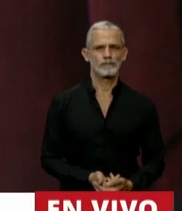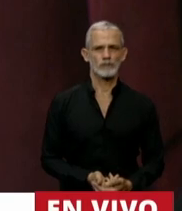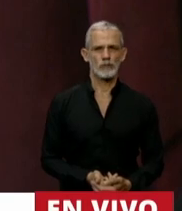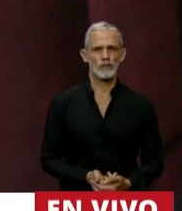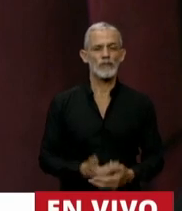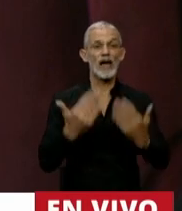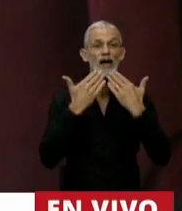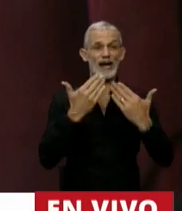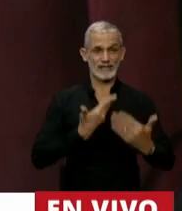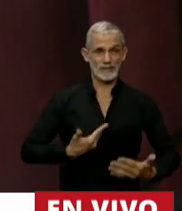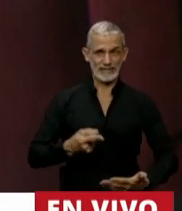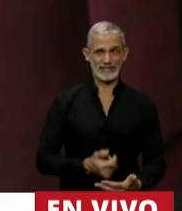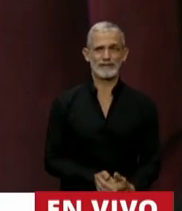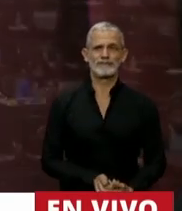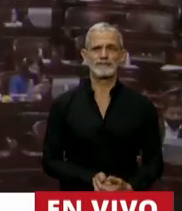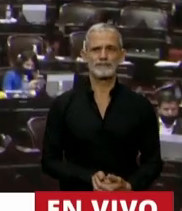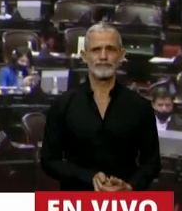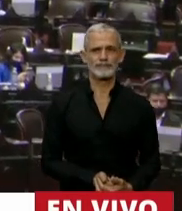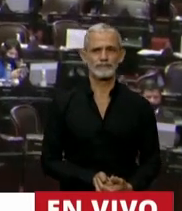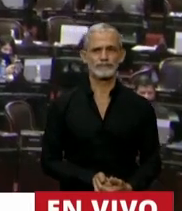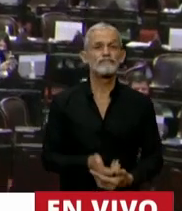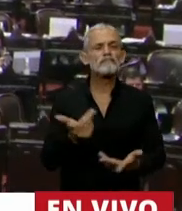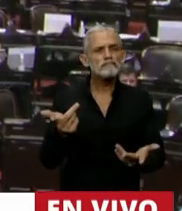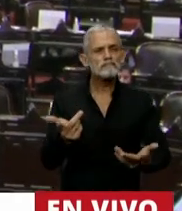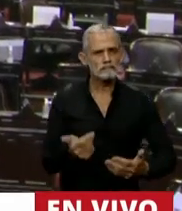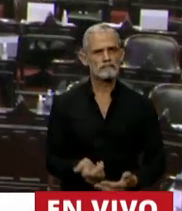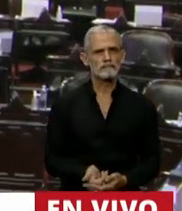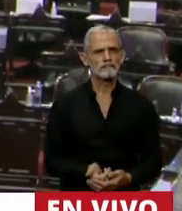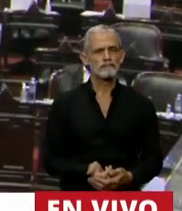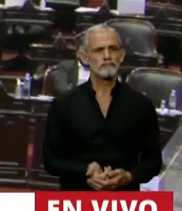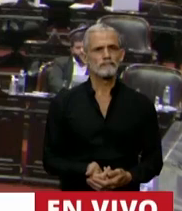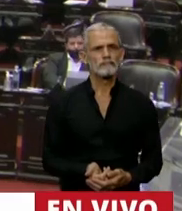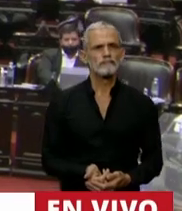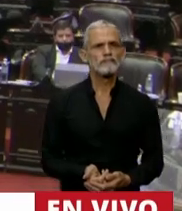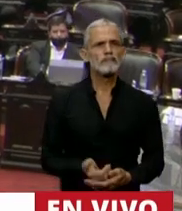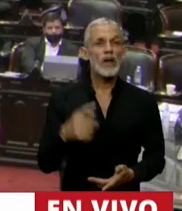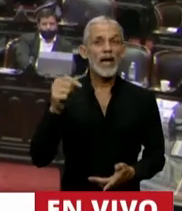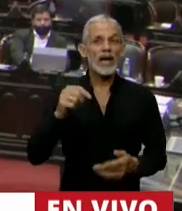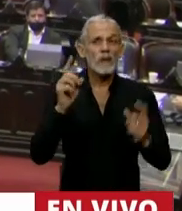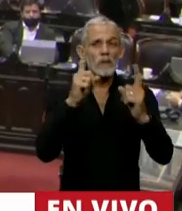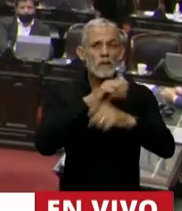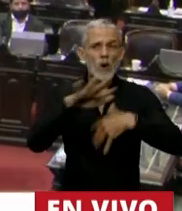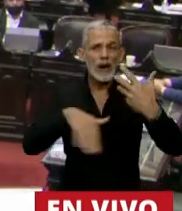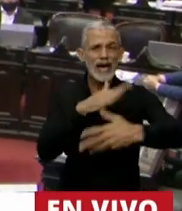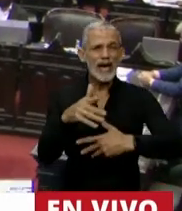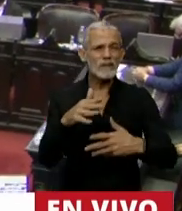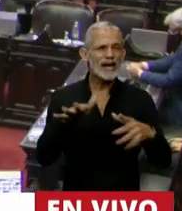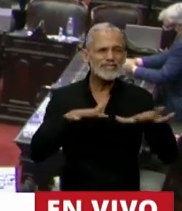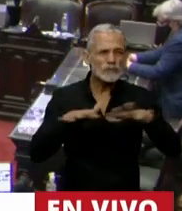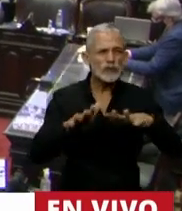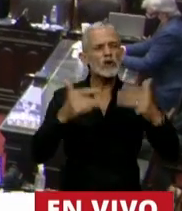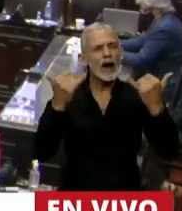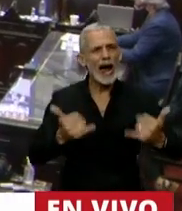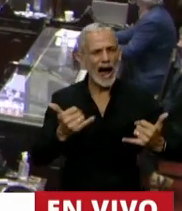gracias señor presidente señor presidente esta crisis esta situación de